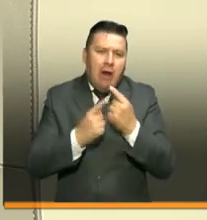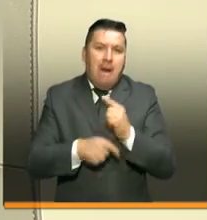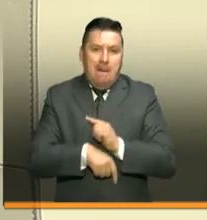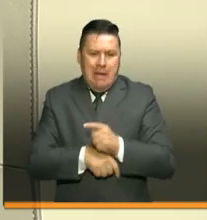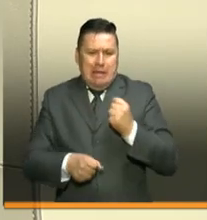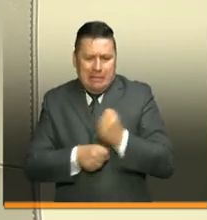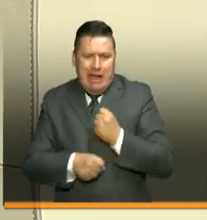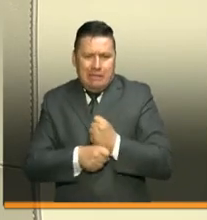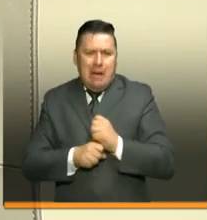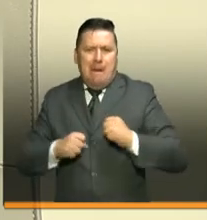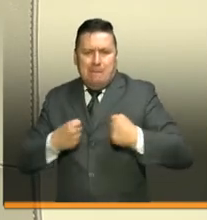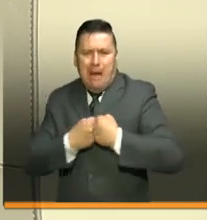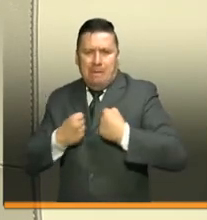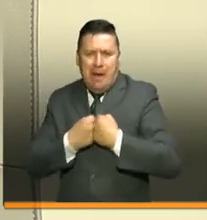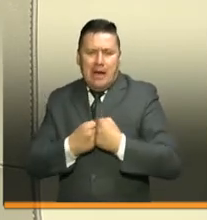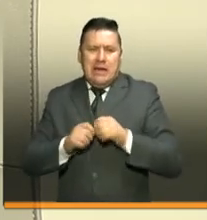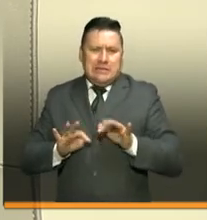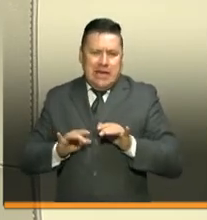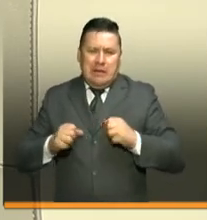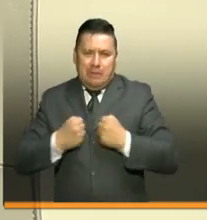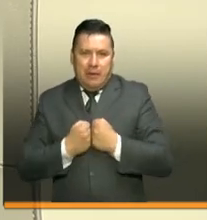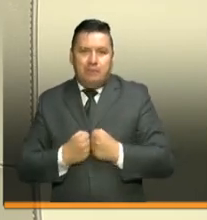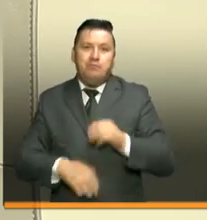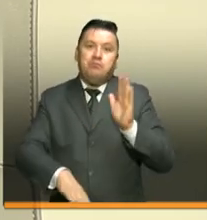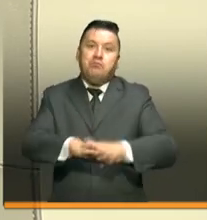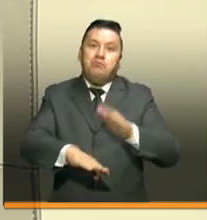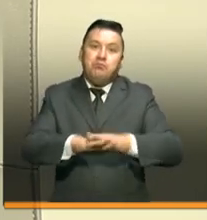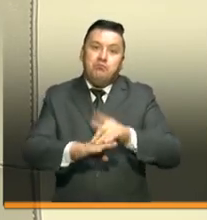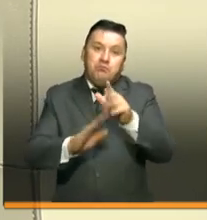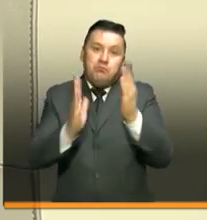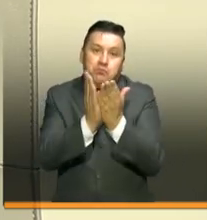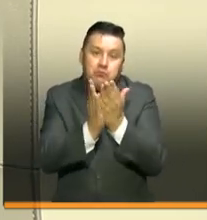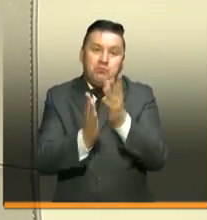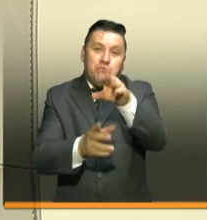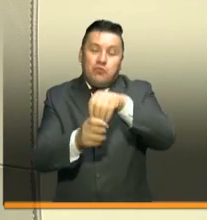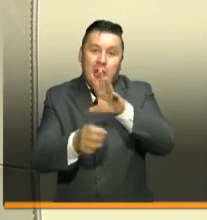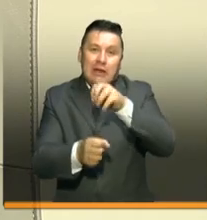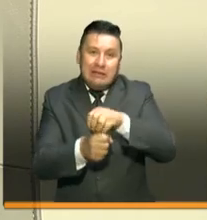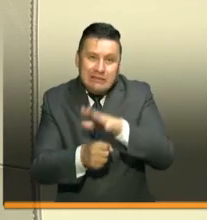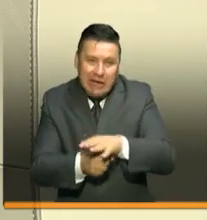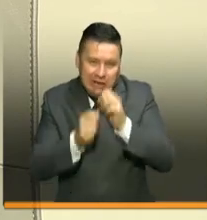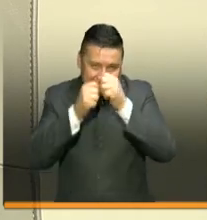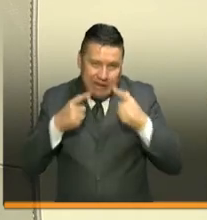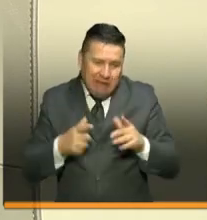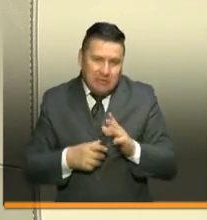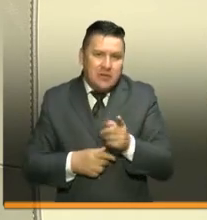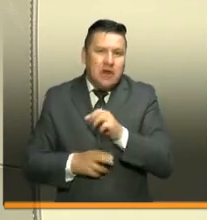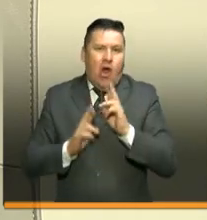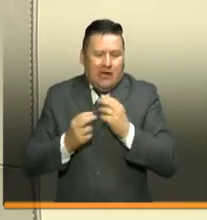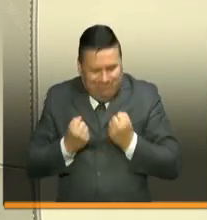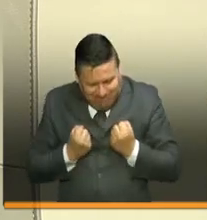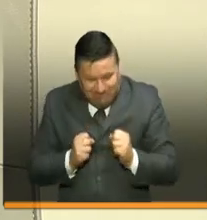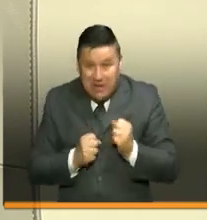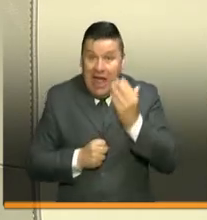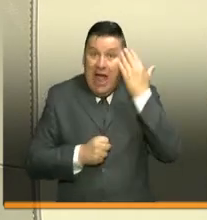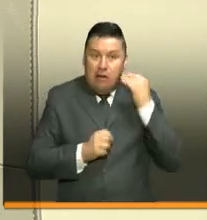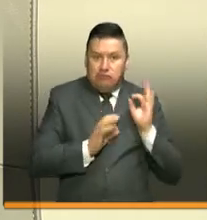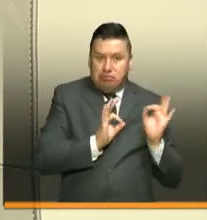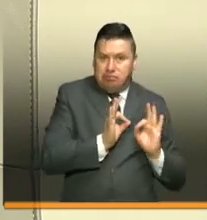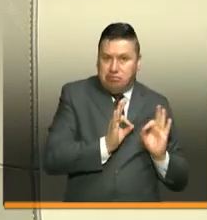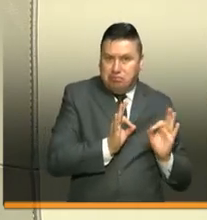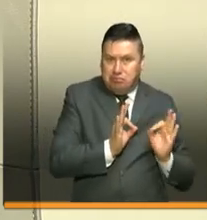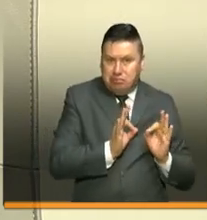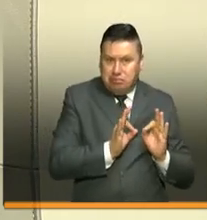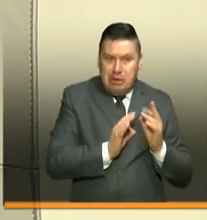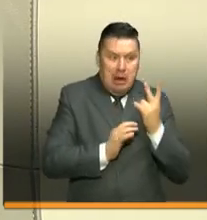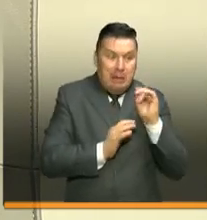a minuto con las secretarías. Entonces, el mensaje para los colegios públicos, para las secretarías: redoblemos esfuerzos en lo que ya teníamos preparado para, a